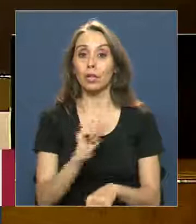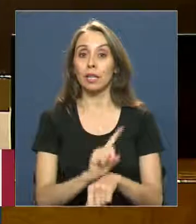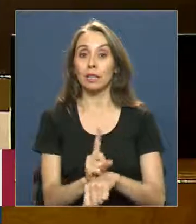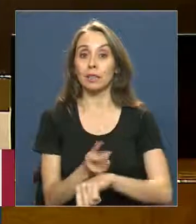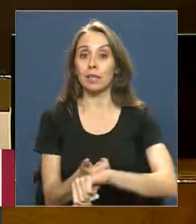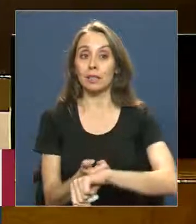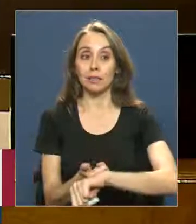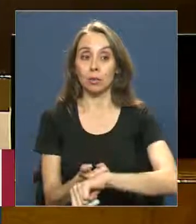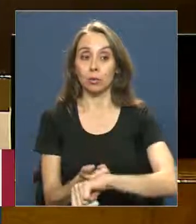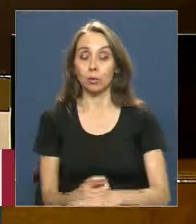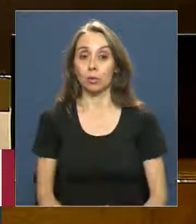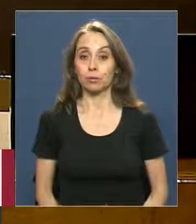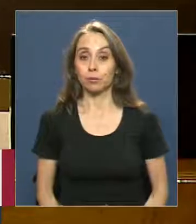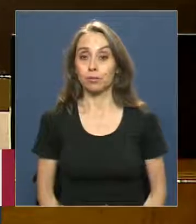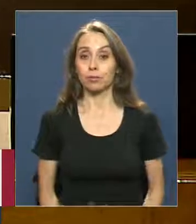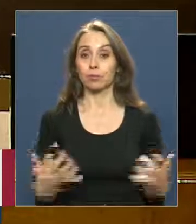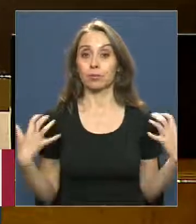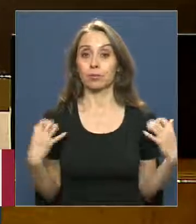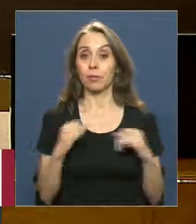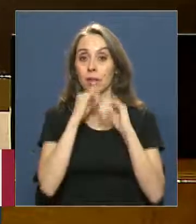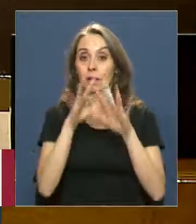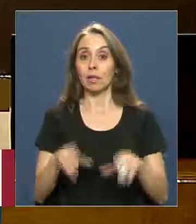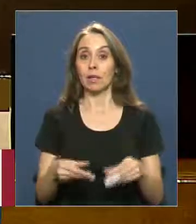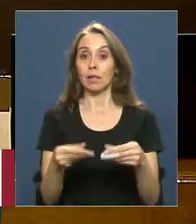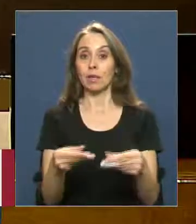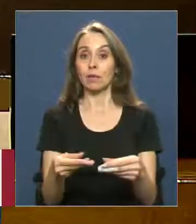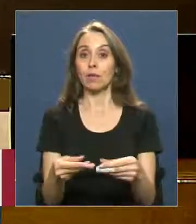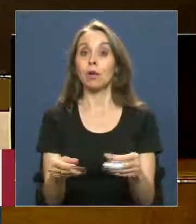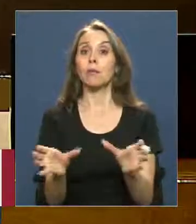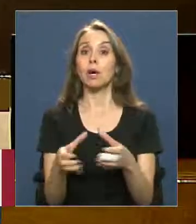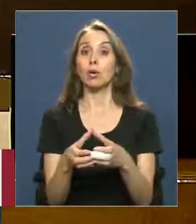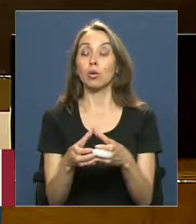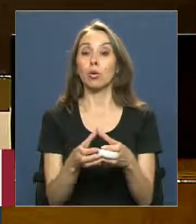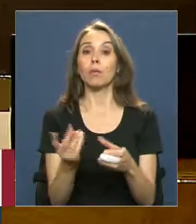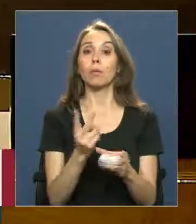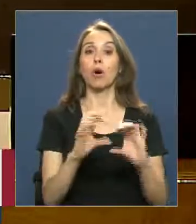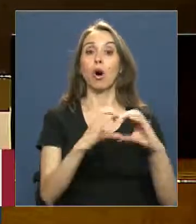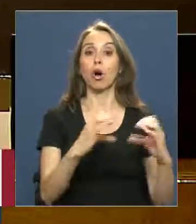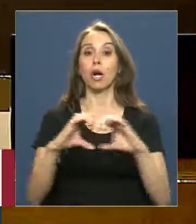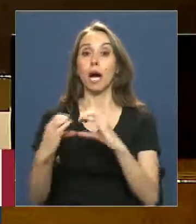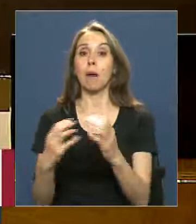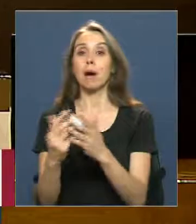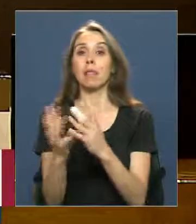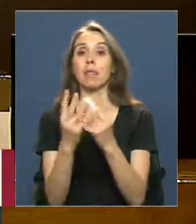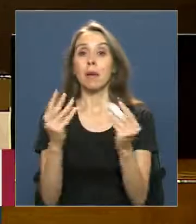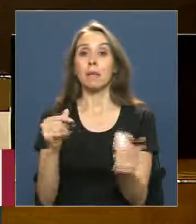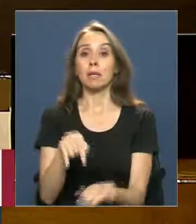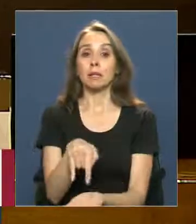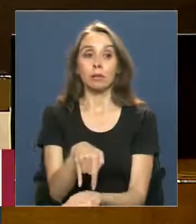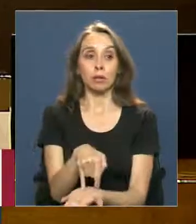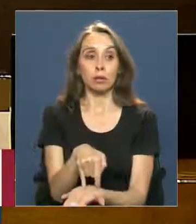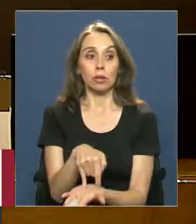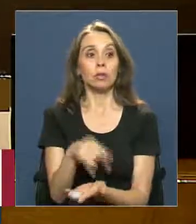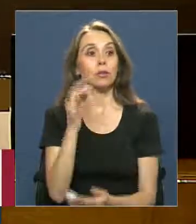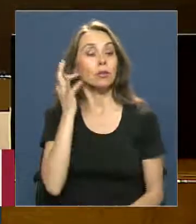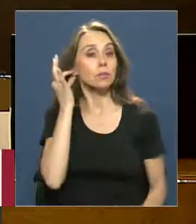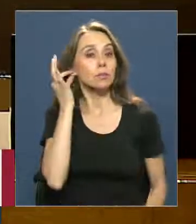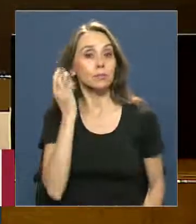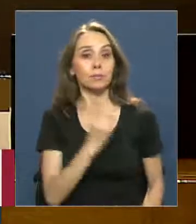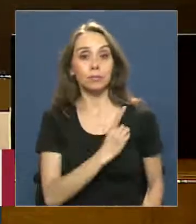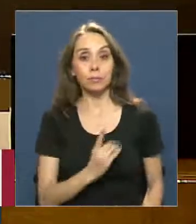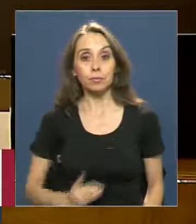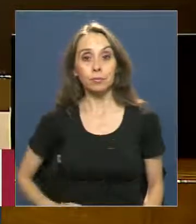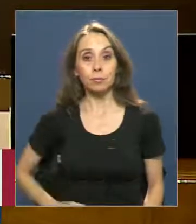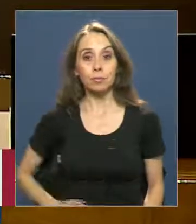2 minutos 30 segundos. Rinde entonces el informe del Grupo Bicameral de Transparencia del Congreso Nacional la honorable